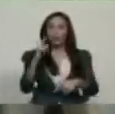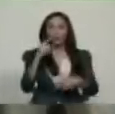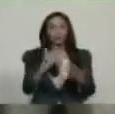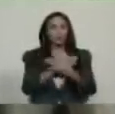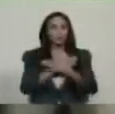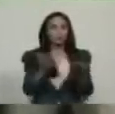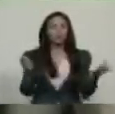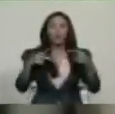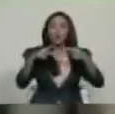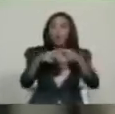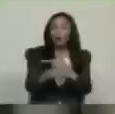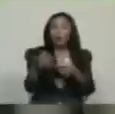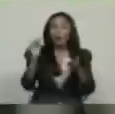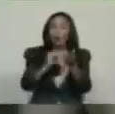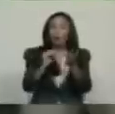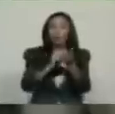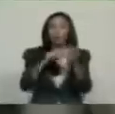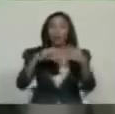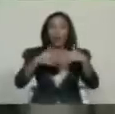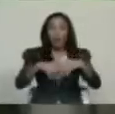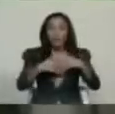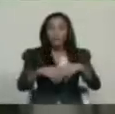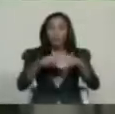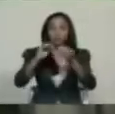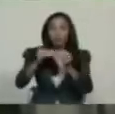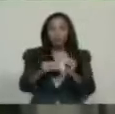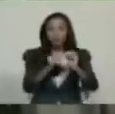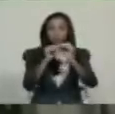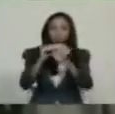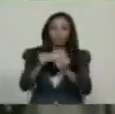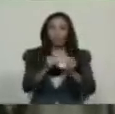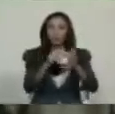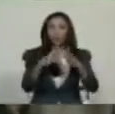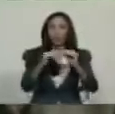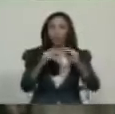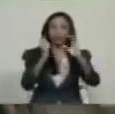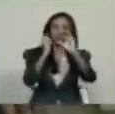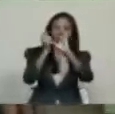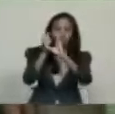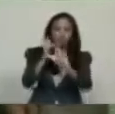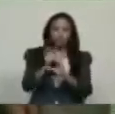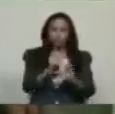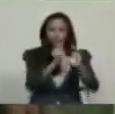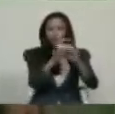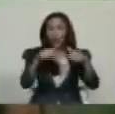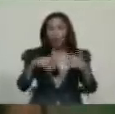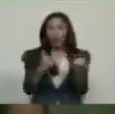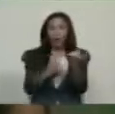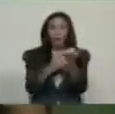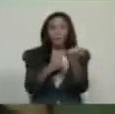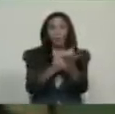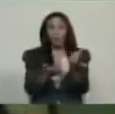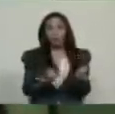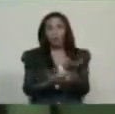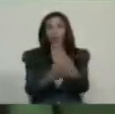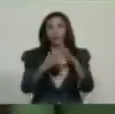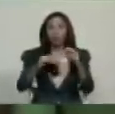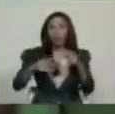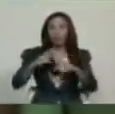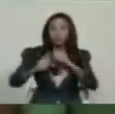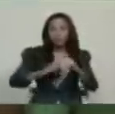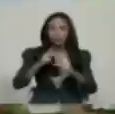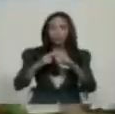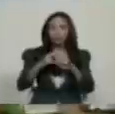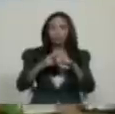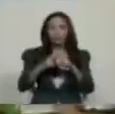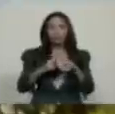planta, de haber conseguido la adecuación de la planta de concentración de minerales para ahora contribuir con la concentración del coltán al